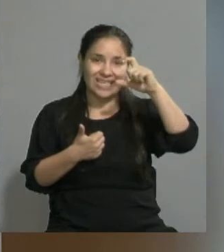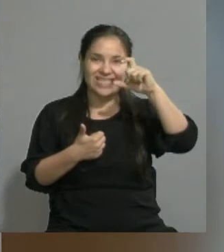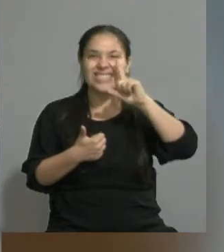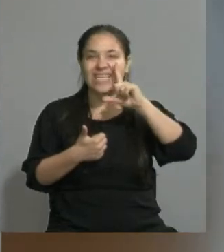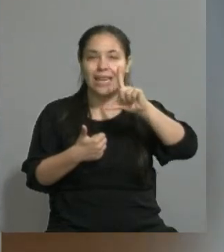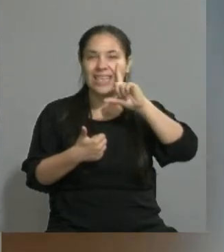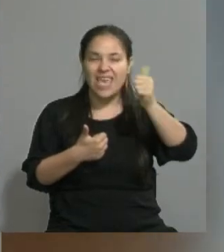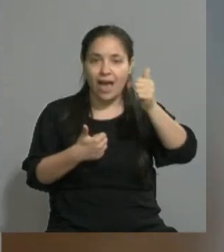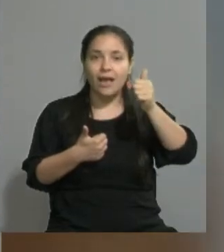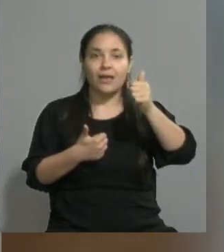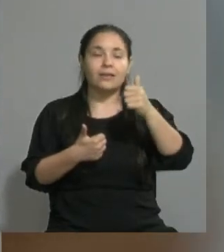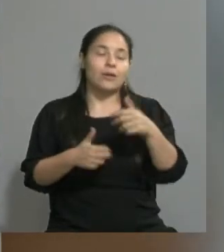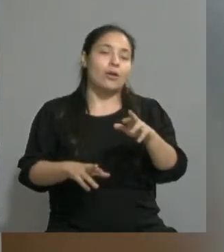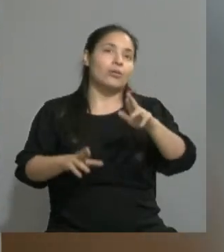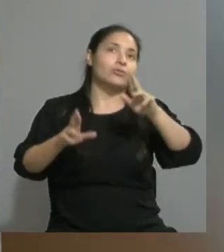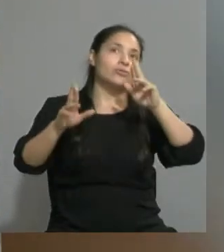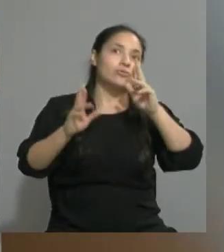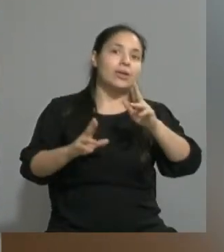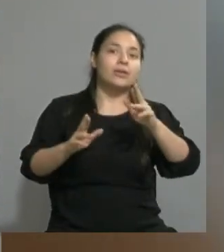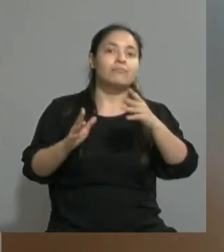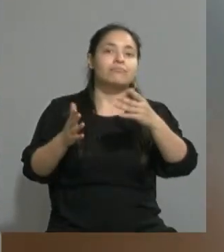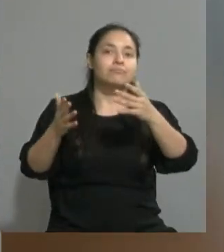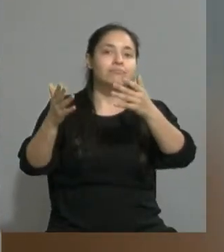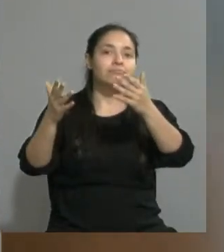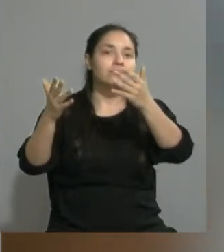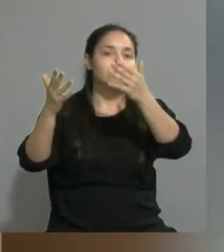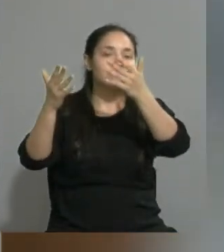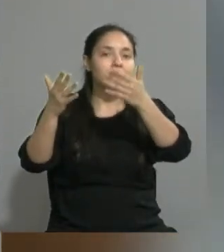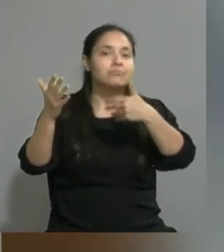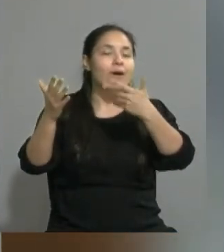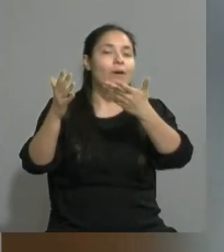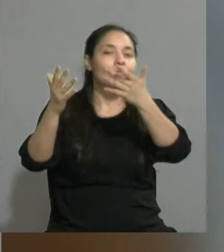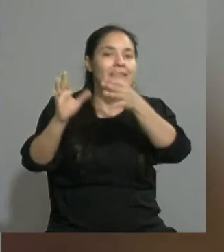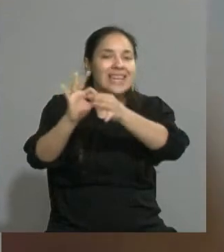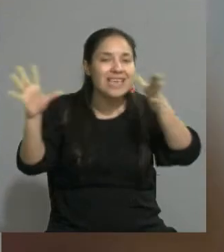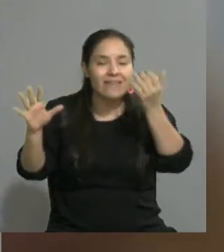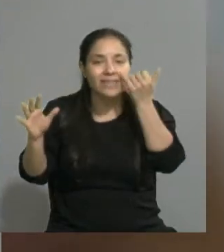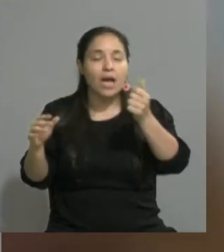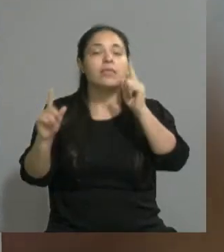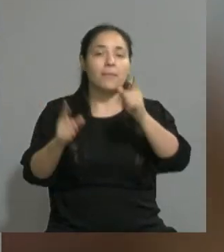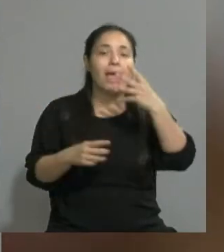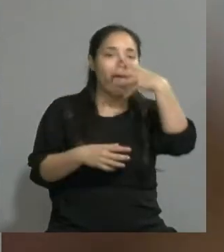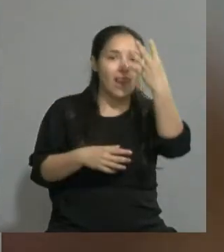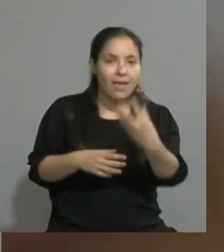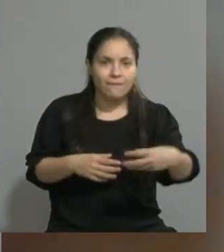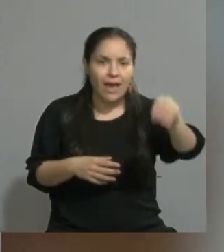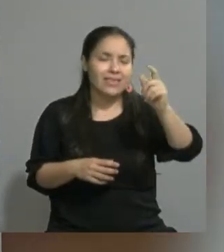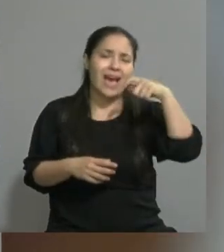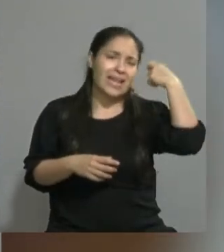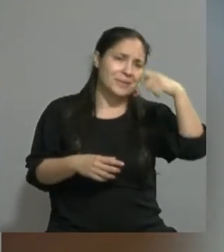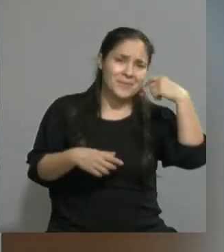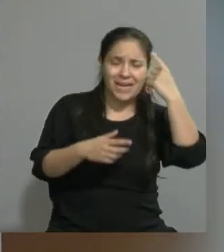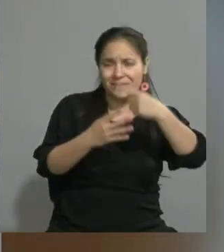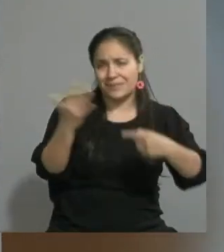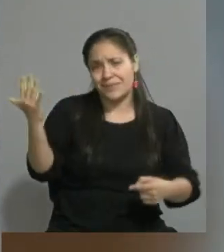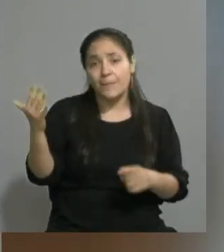habeas corpus afortunadamente pudo lograr su libertad y se fue. Y ahora las elefantas, en fin, todos los animales. Y